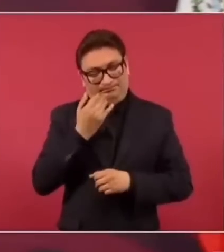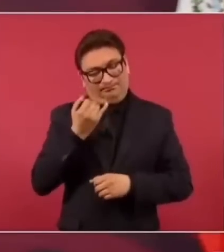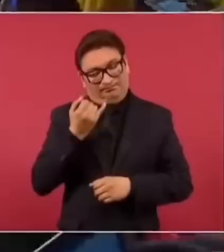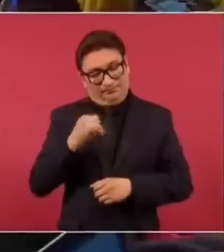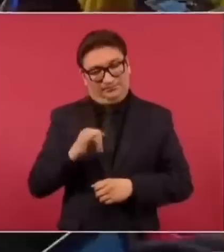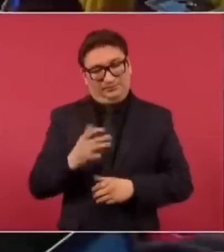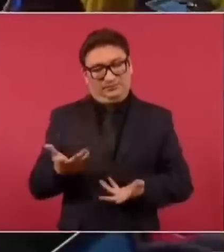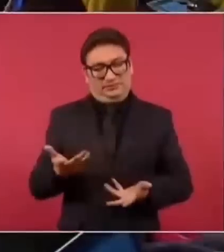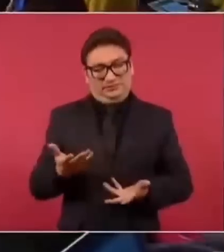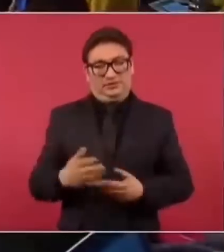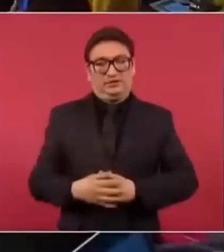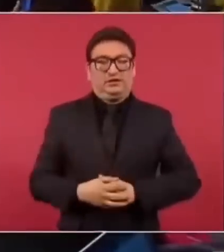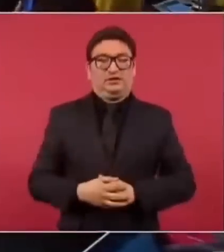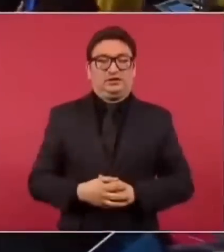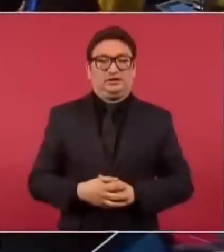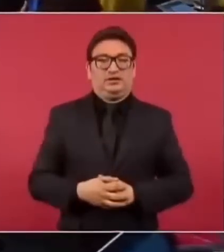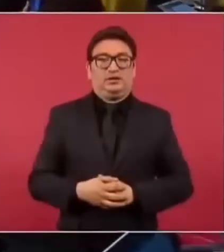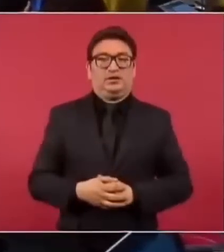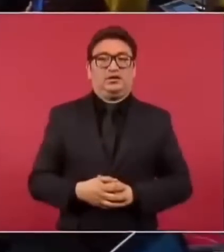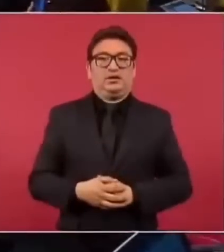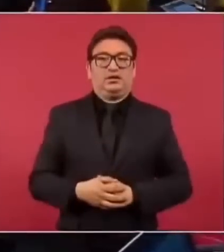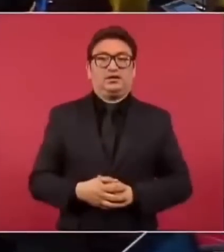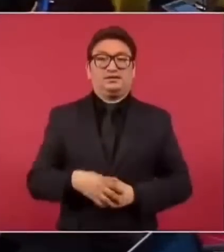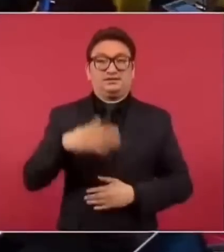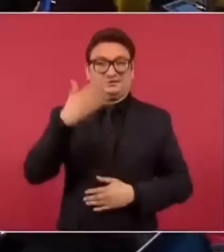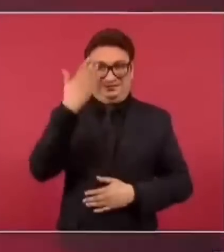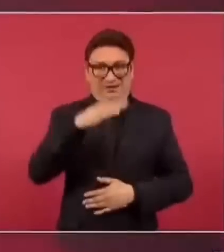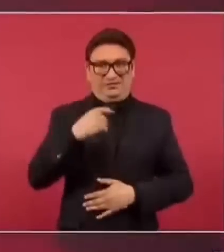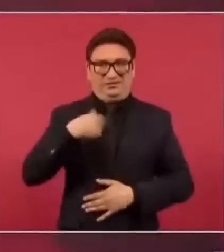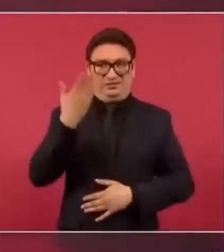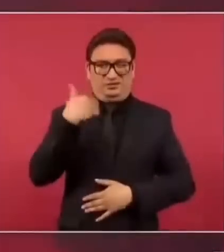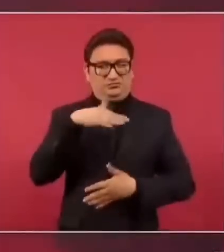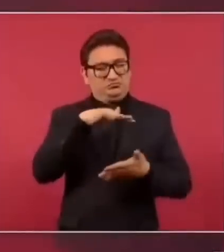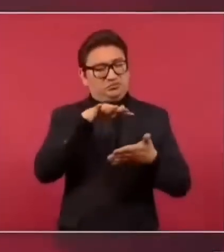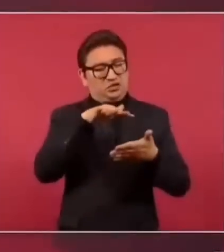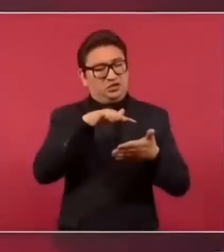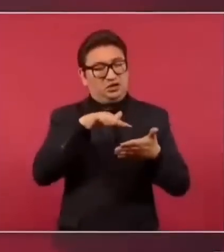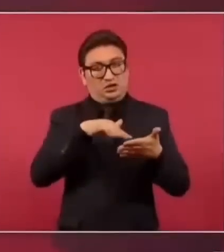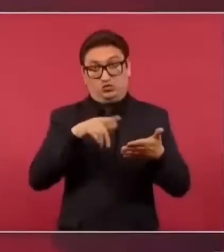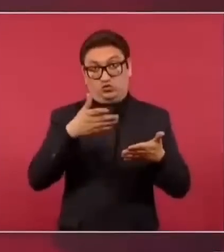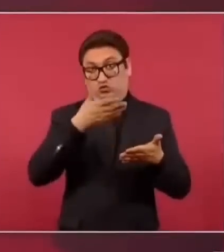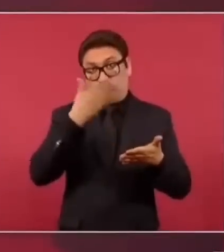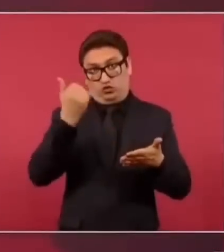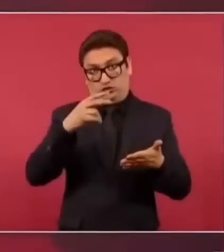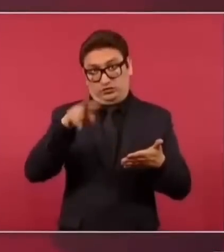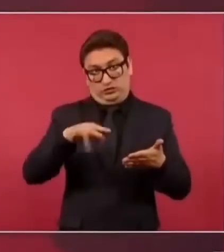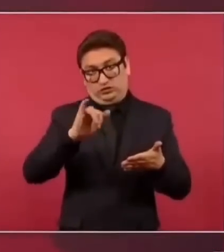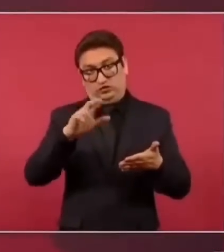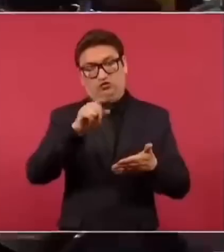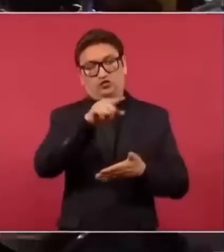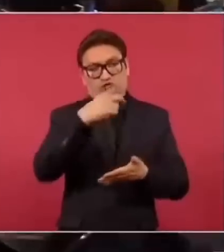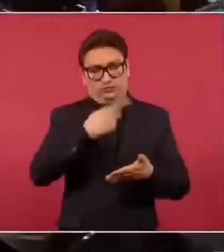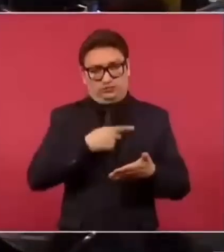¿Sabes qué? Leí por ahí, no sé si sea cierto, tú me lo vas